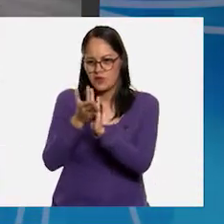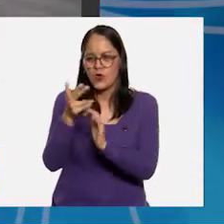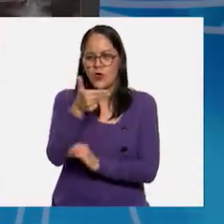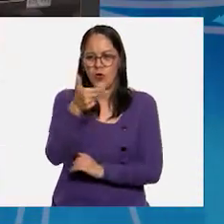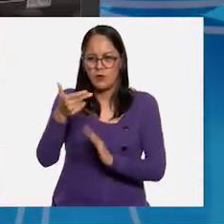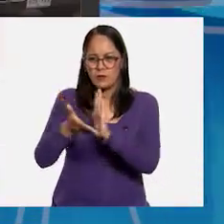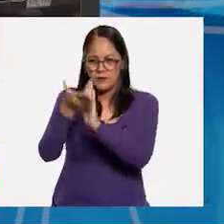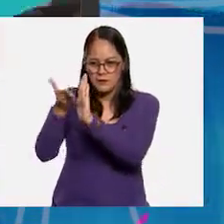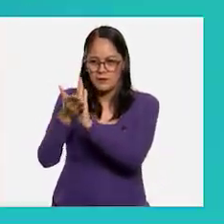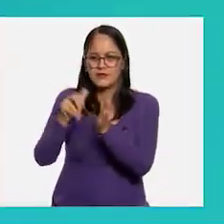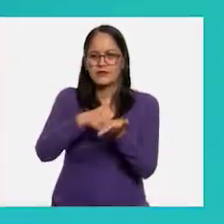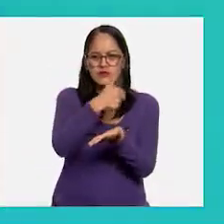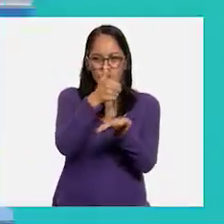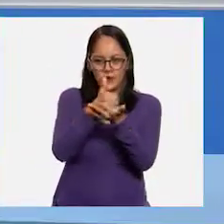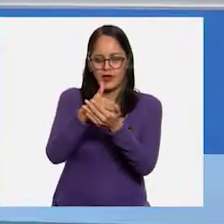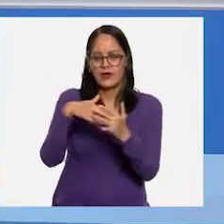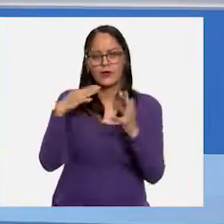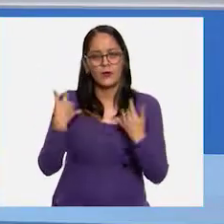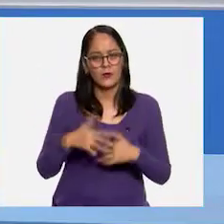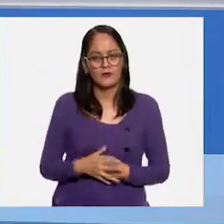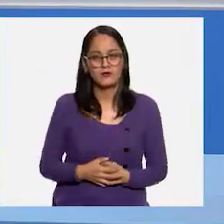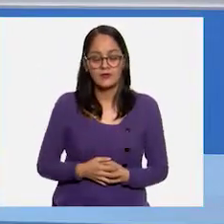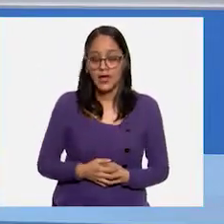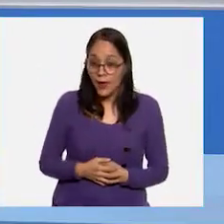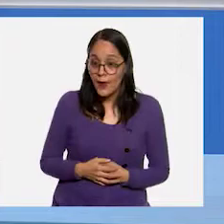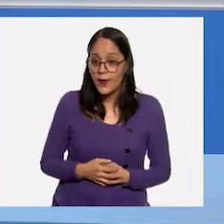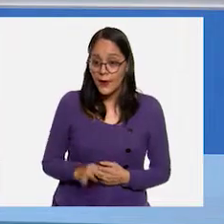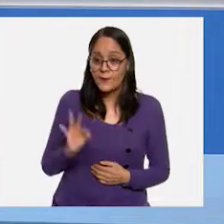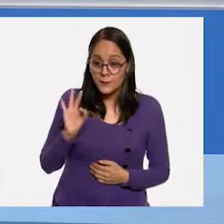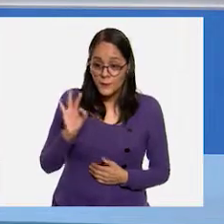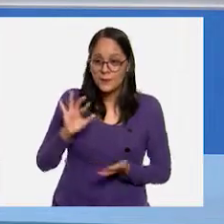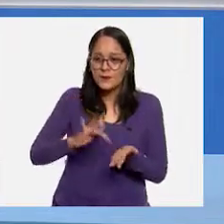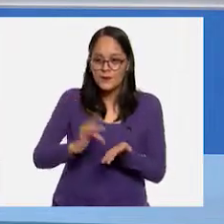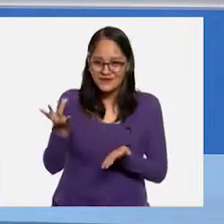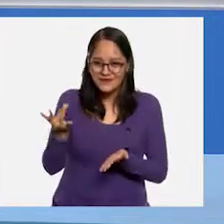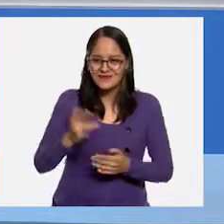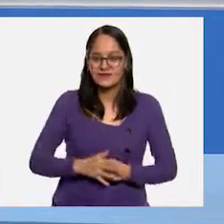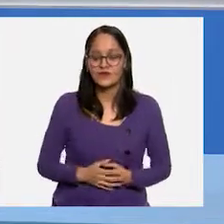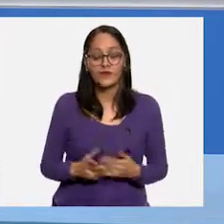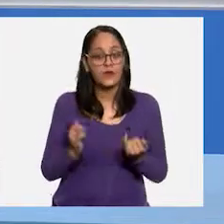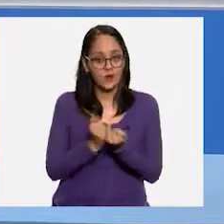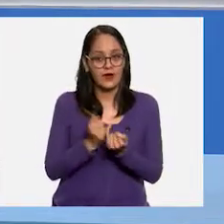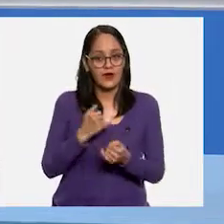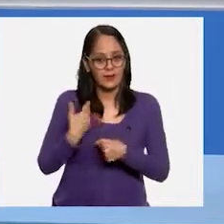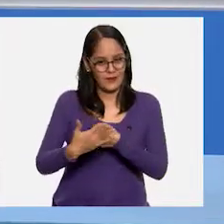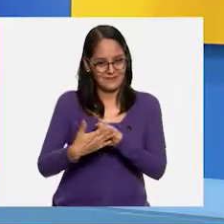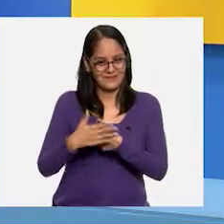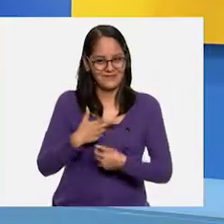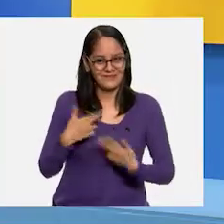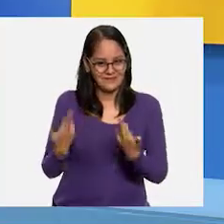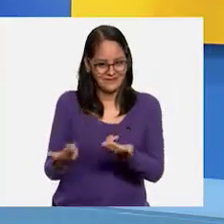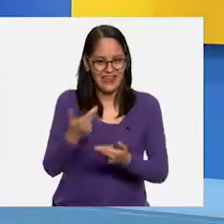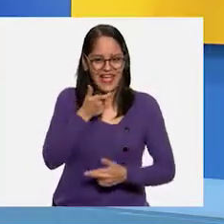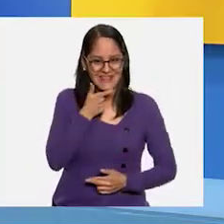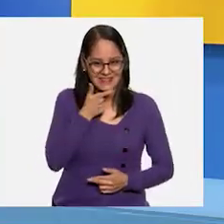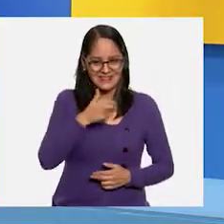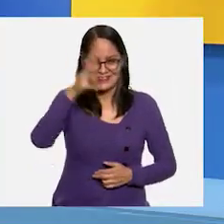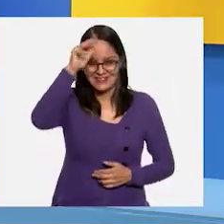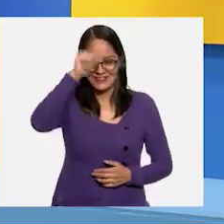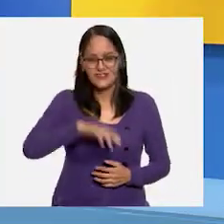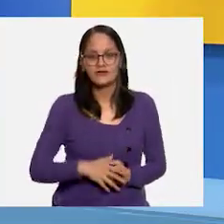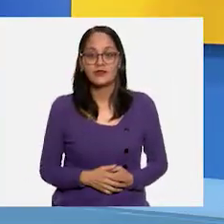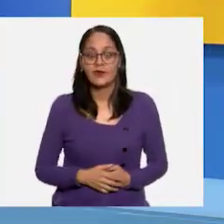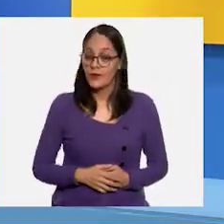hoteleras, ciudades. ¡Ah! ¡Genial! ¡Gracias, Romy! Y quedan pendientes las galletitas, ¿eh? No me imaginé que